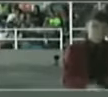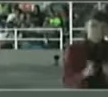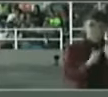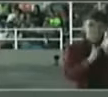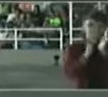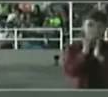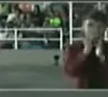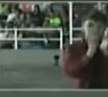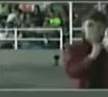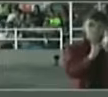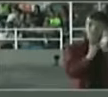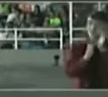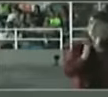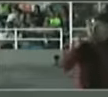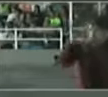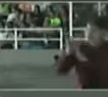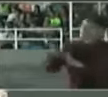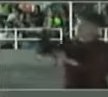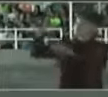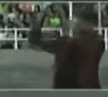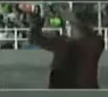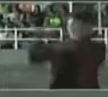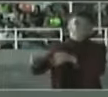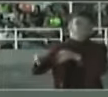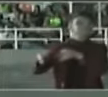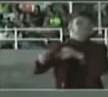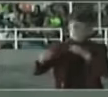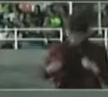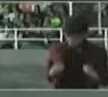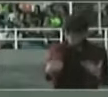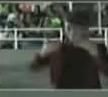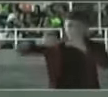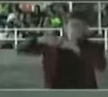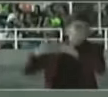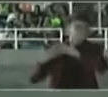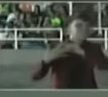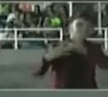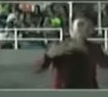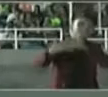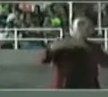Jesucristo es el verdadero Dios y la vida eterna.